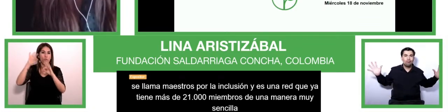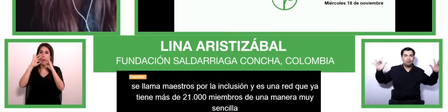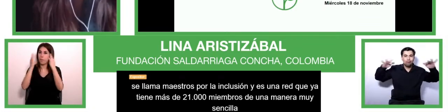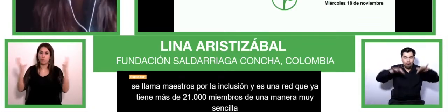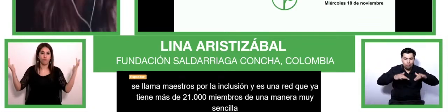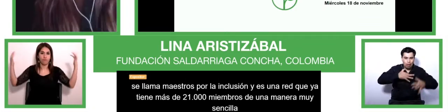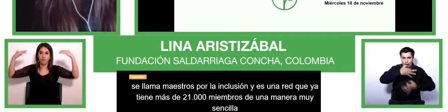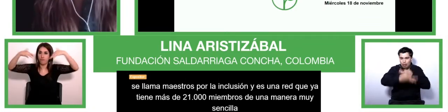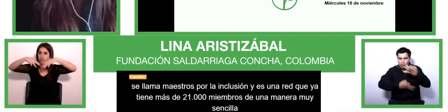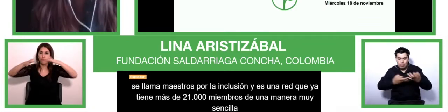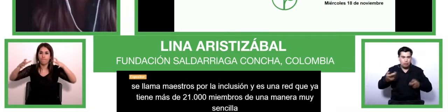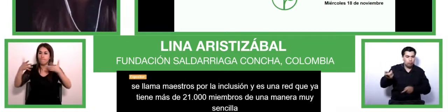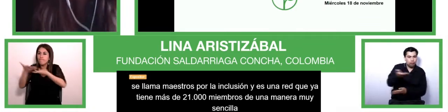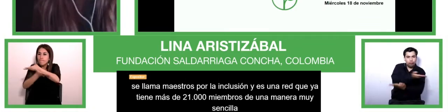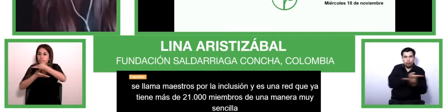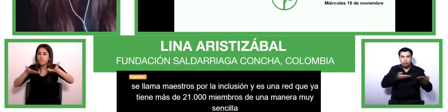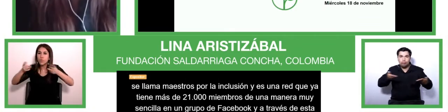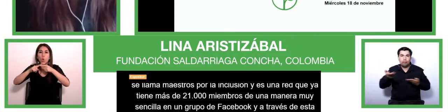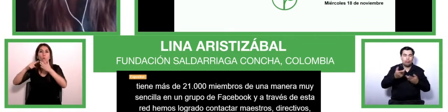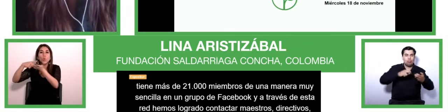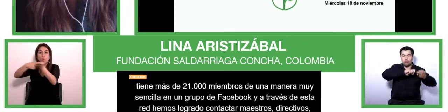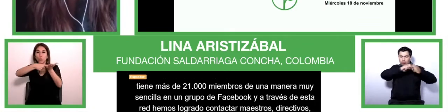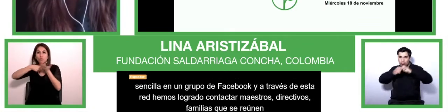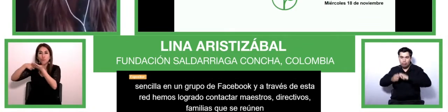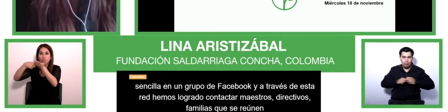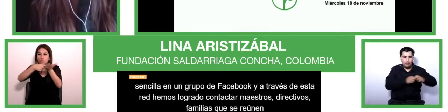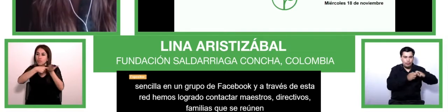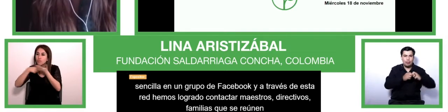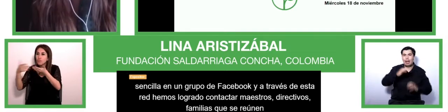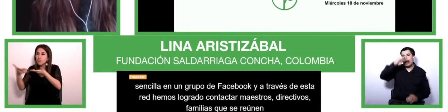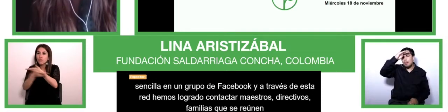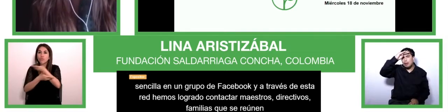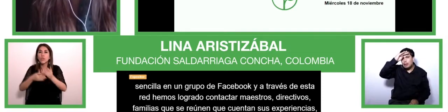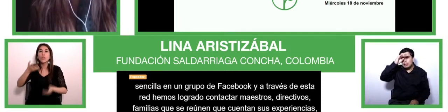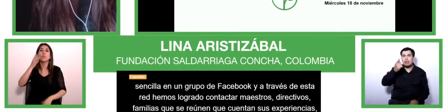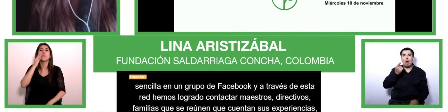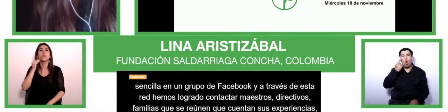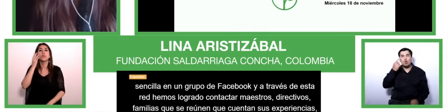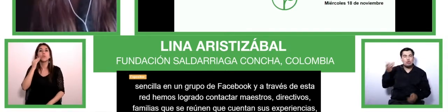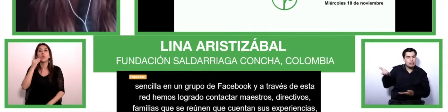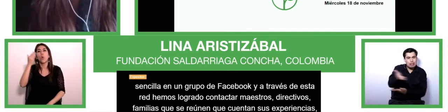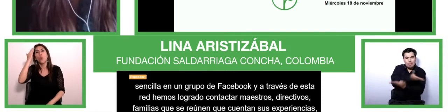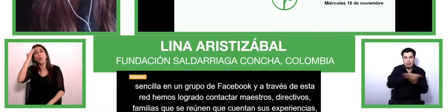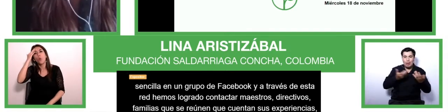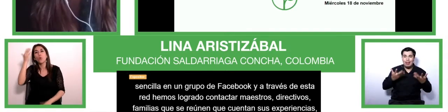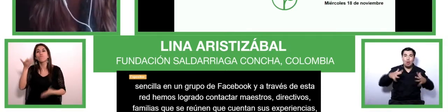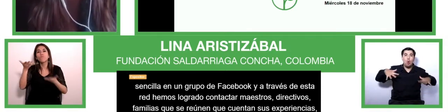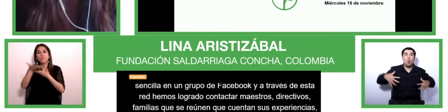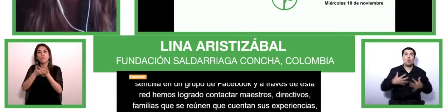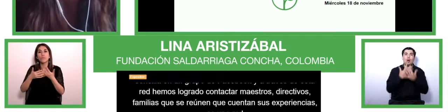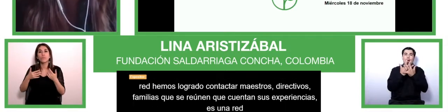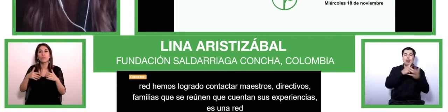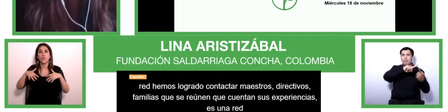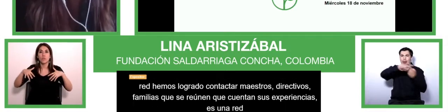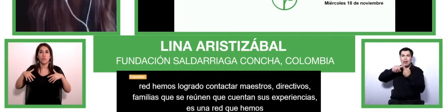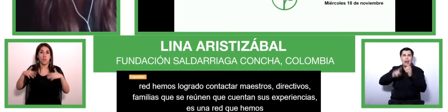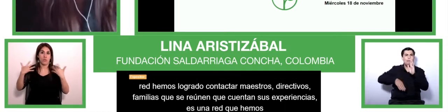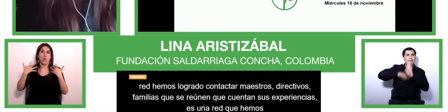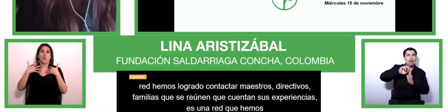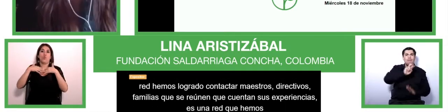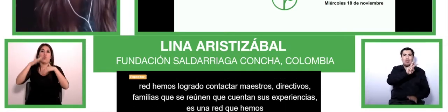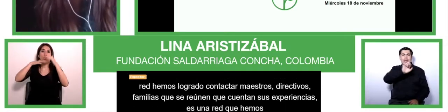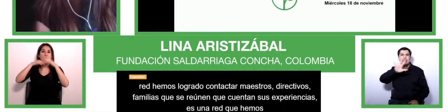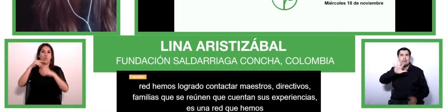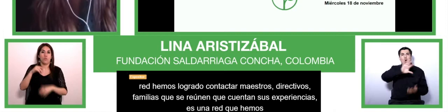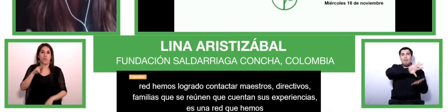se reúnen, que cuentan sus experiencias, que intercambian conocimiento. Es una red en la que participan más